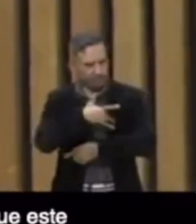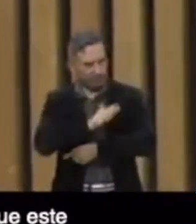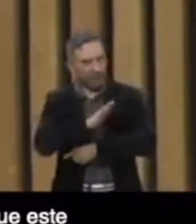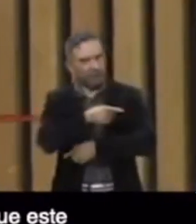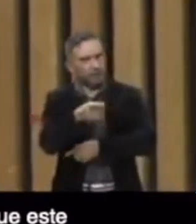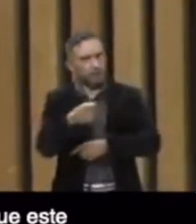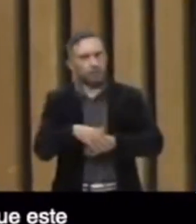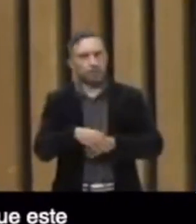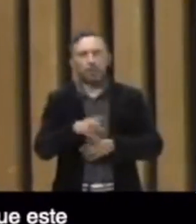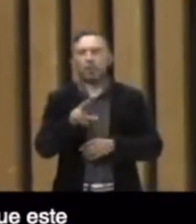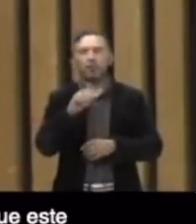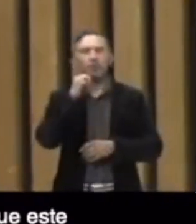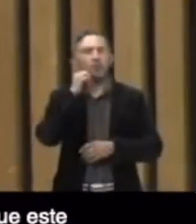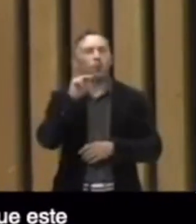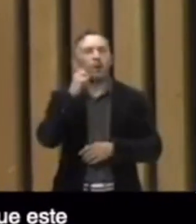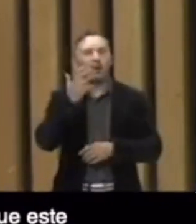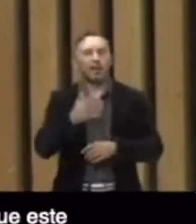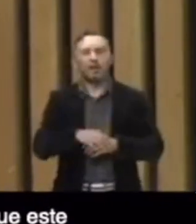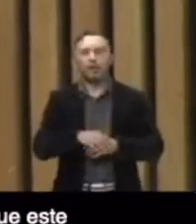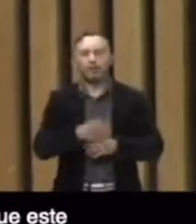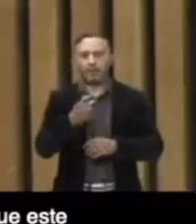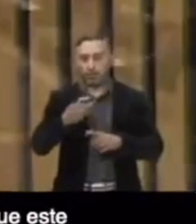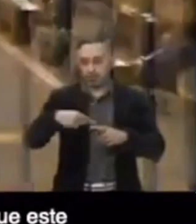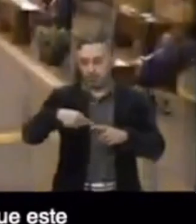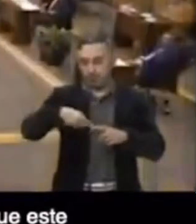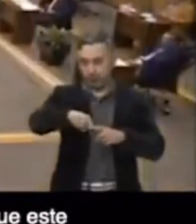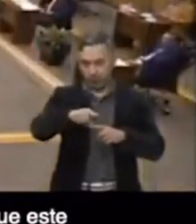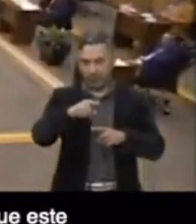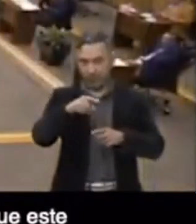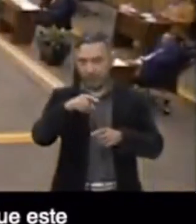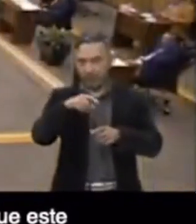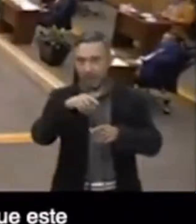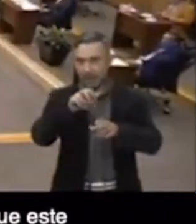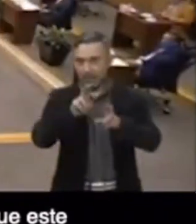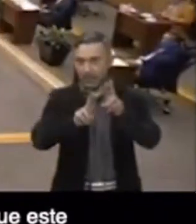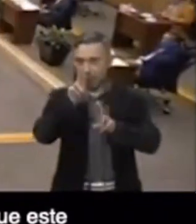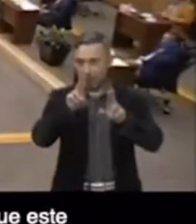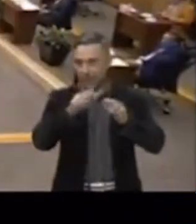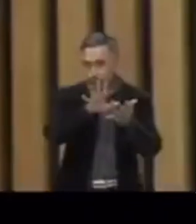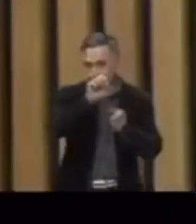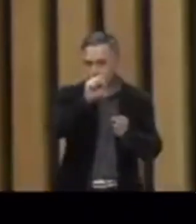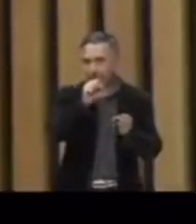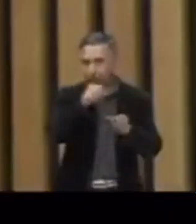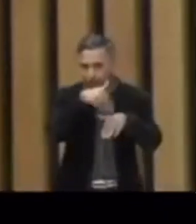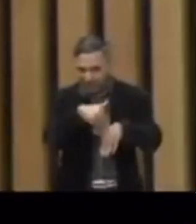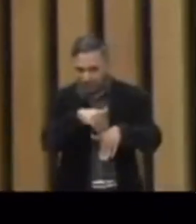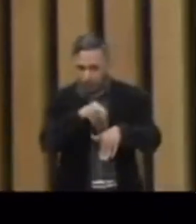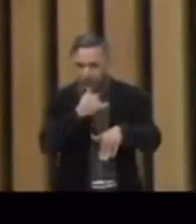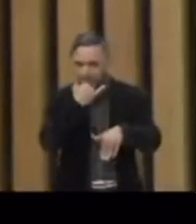no hay el deseo de que este ejercicio democrático sea un éxito queremos